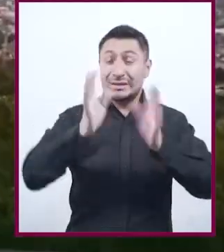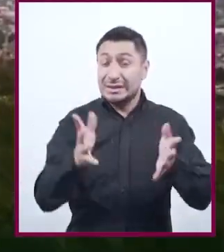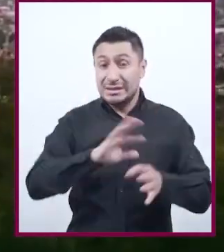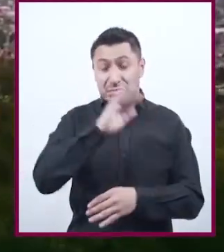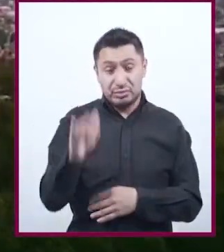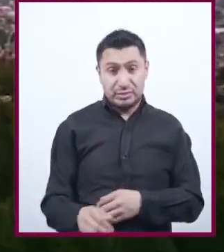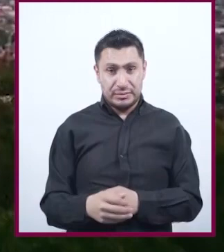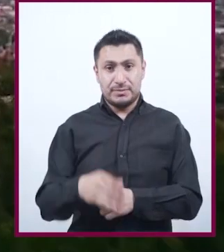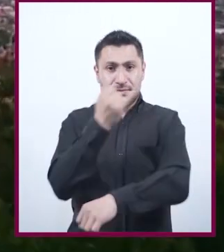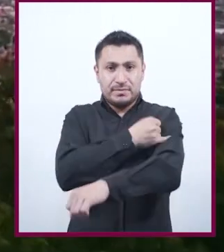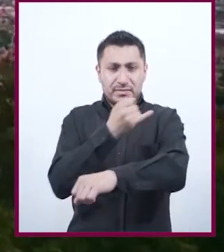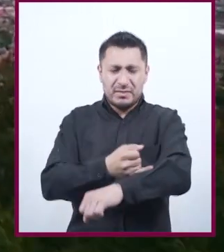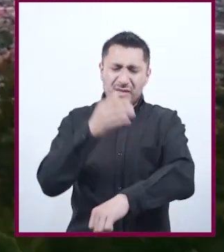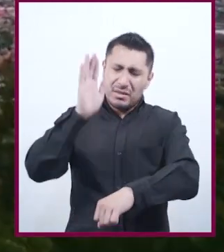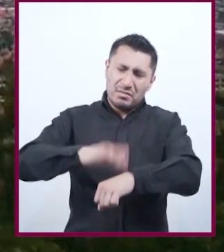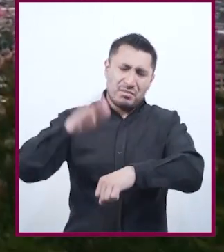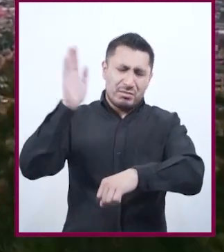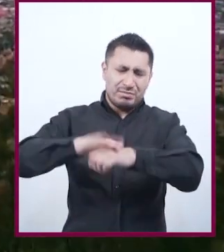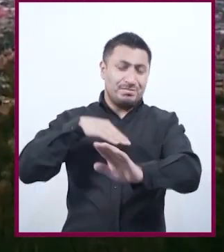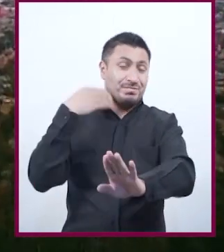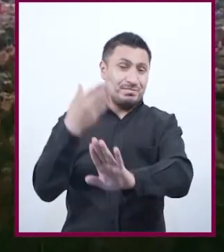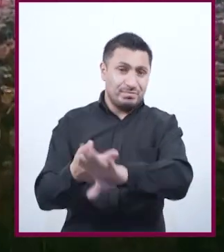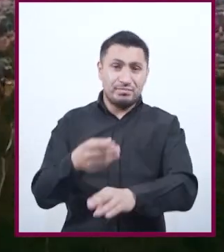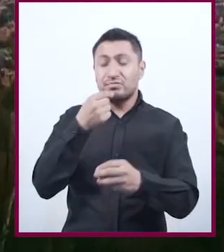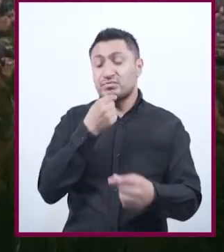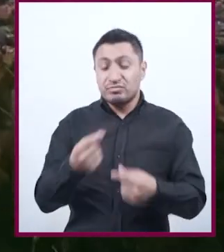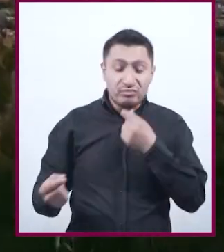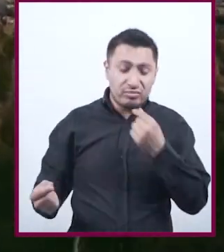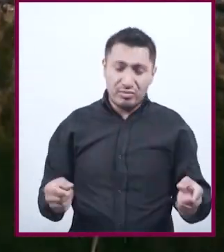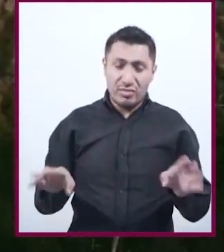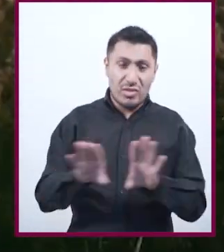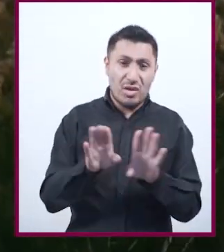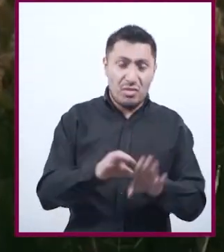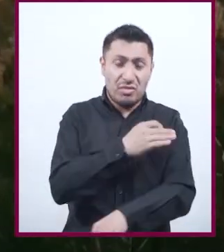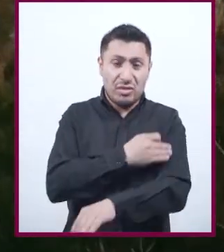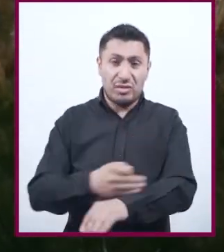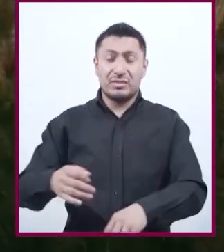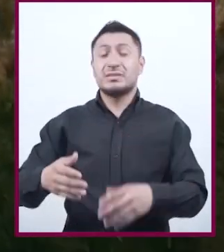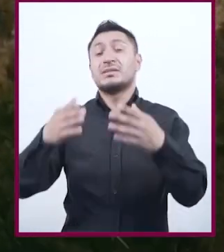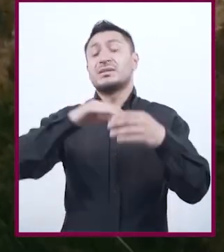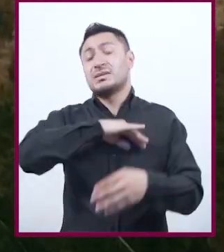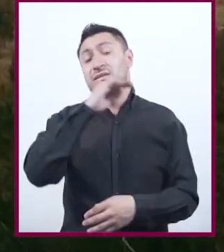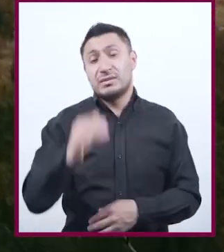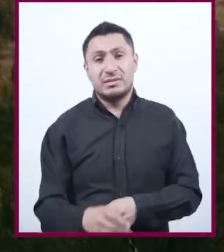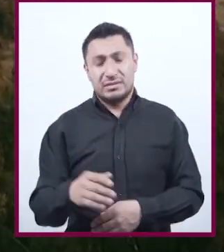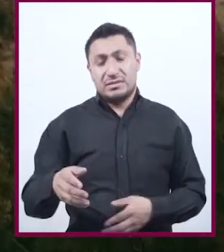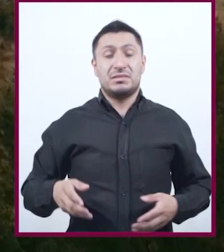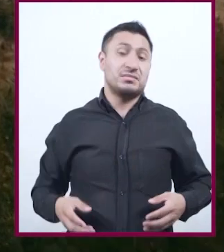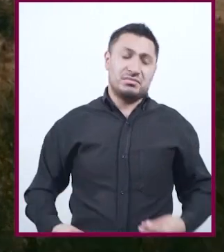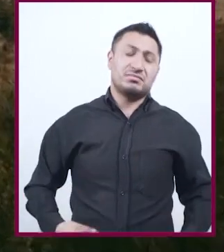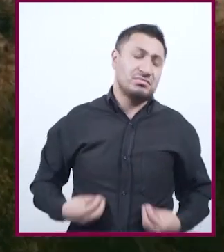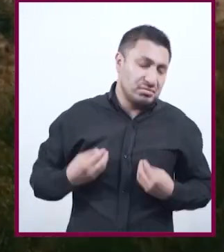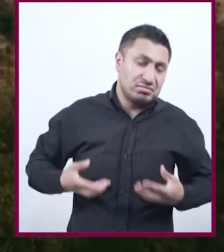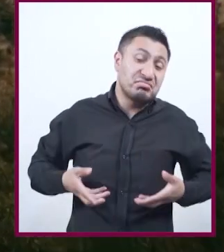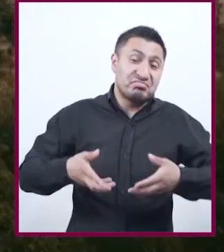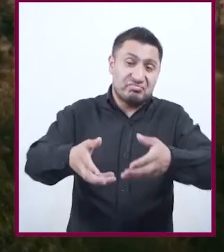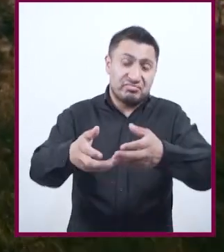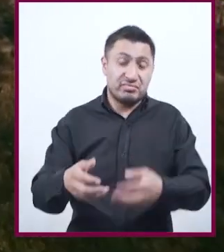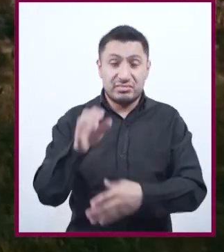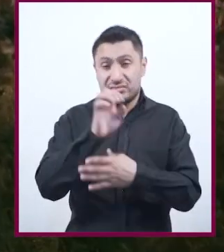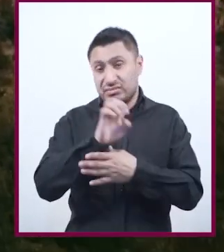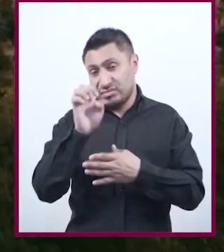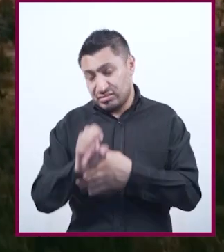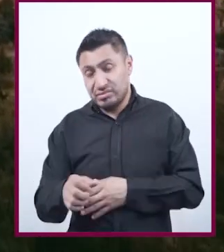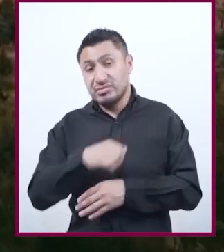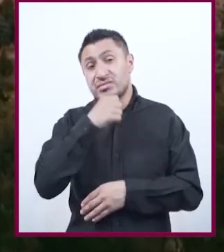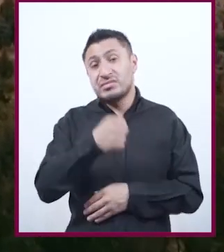Iztapalapa se vio particularmente afectada y muchos niños quedaron huérfanos y terminaron vagando por las calles. Fue entonces que a